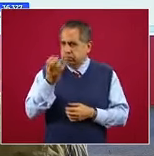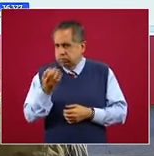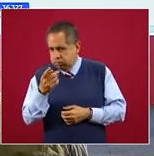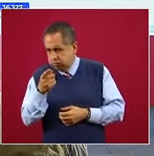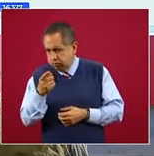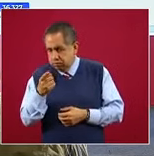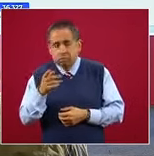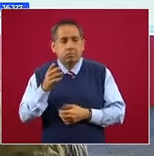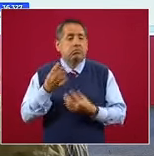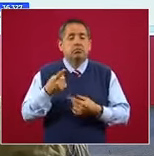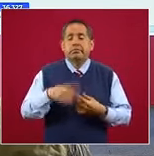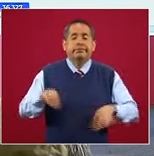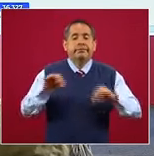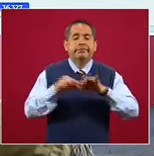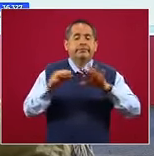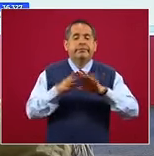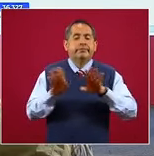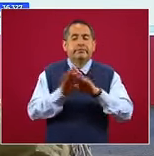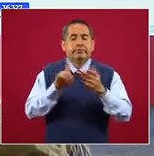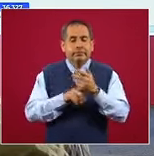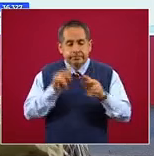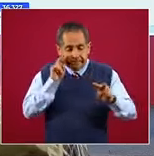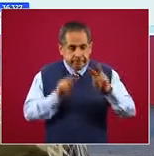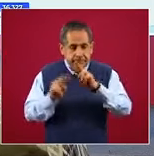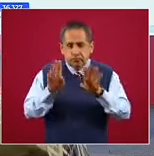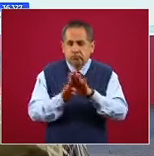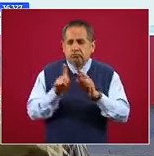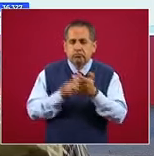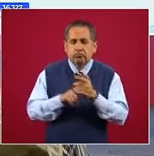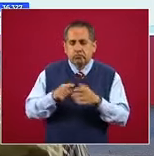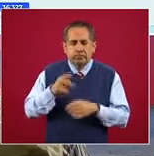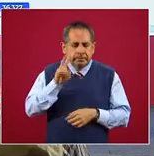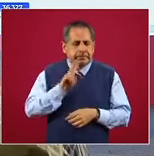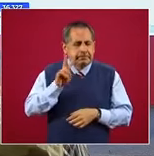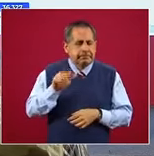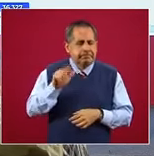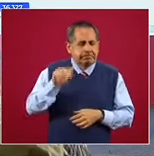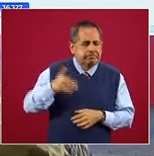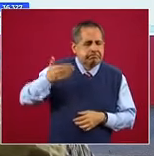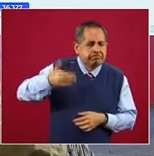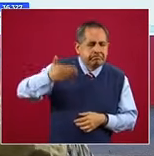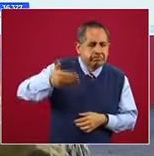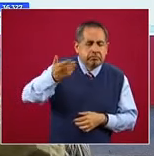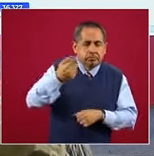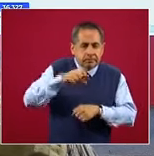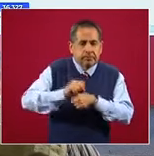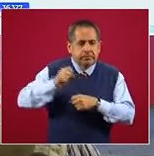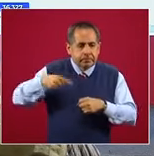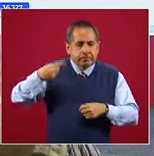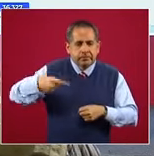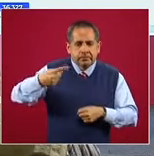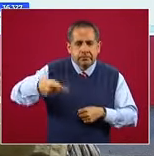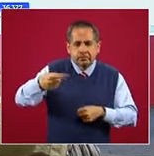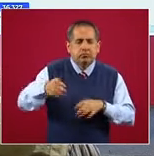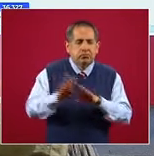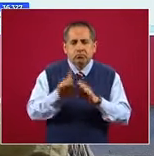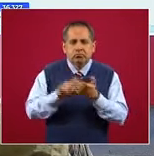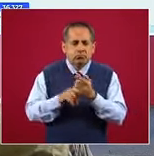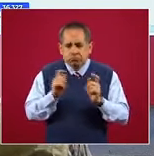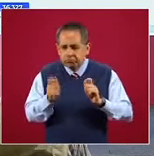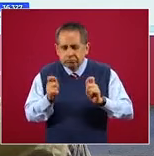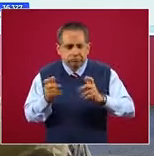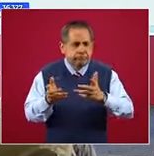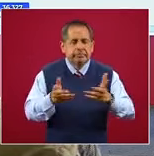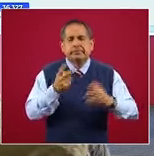sino más importante, vamos a empezar a poder ver un poco las tendencias, es decir, cómo semana con semana se va